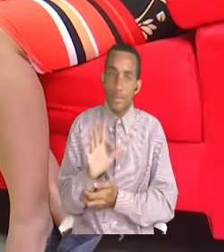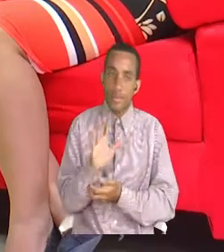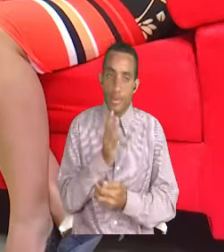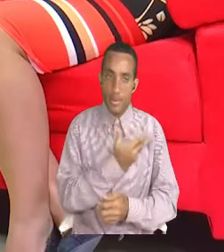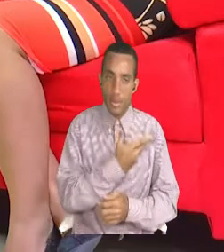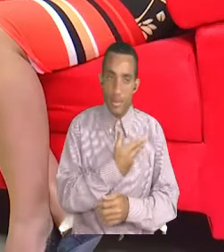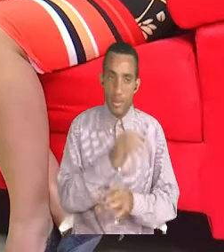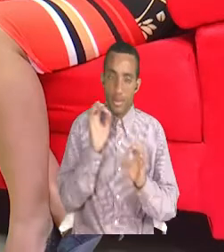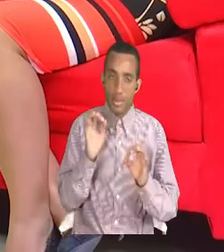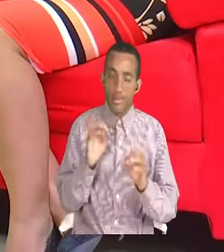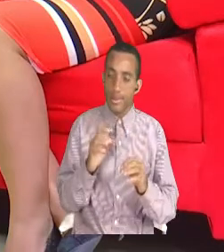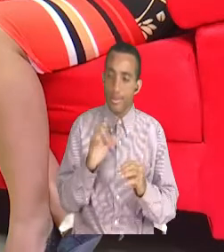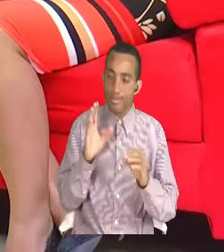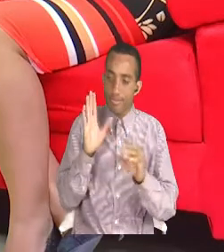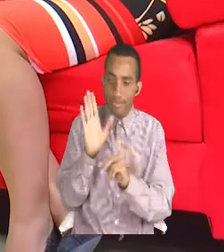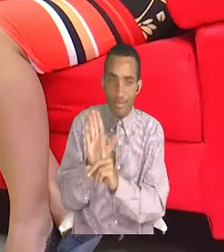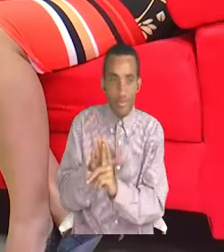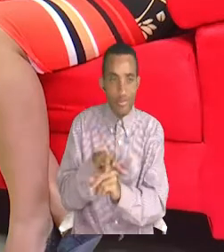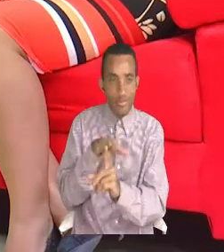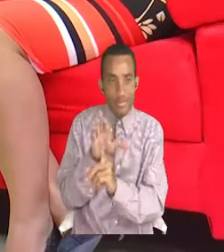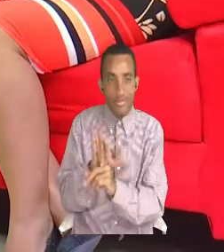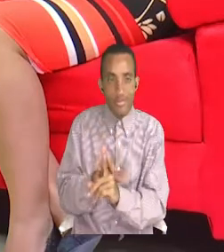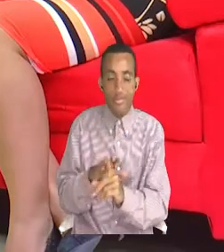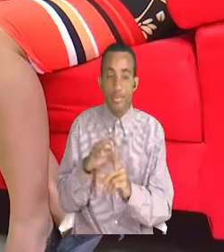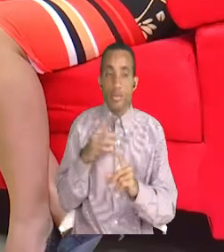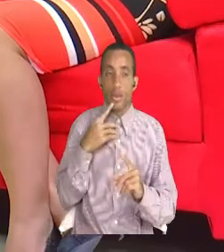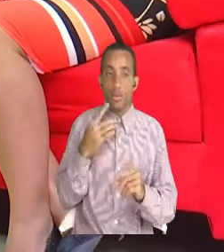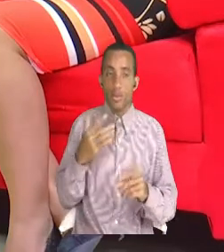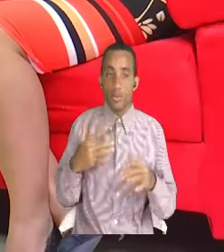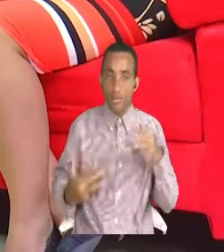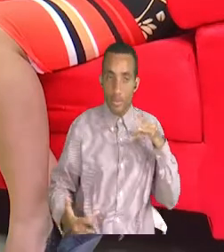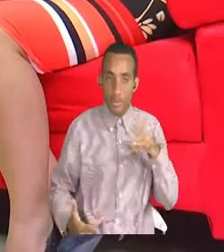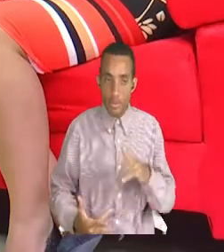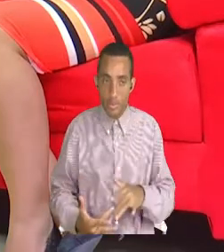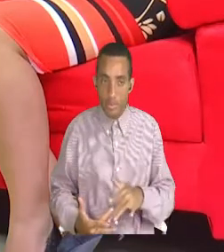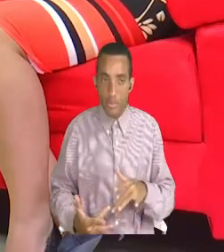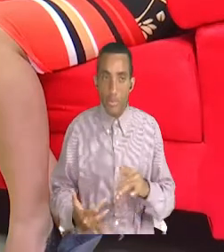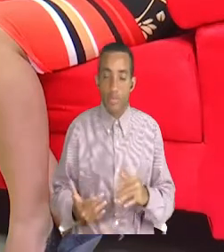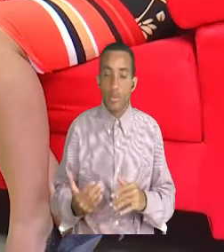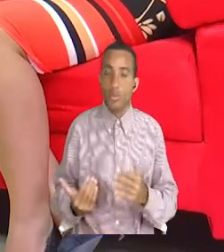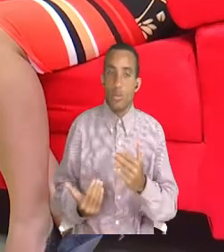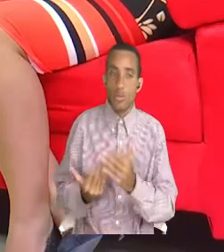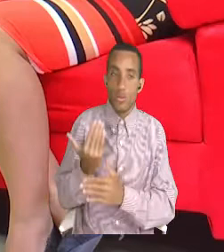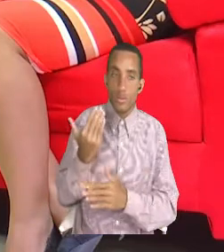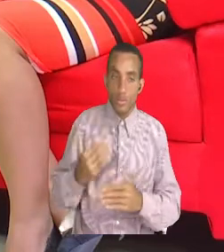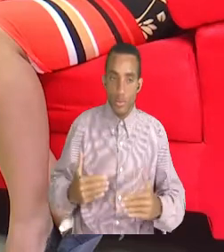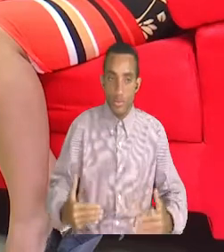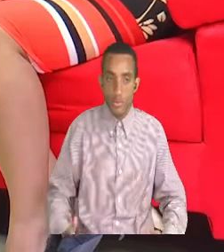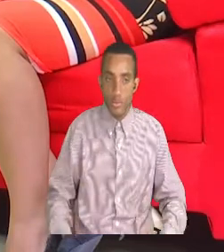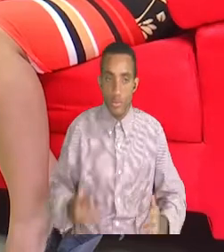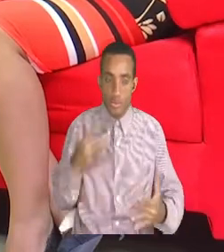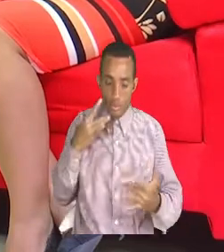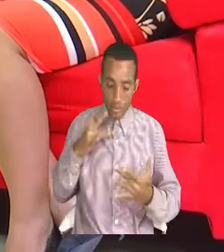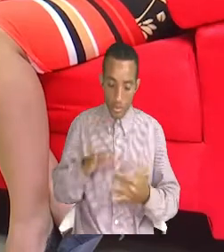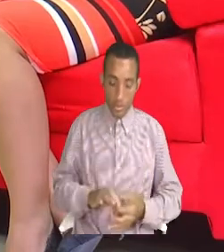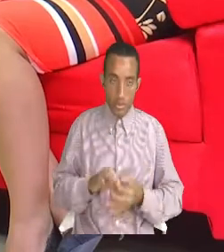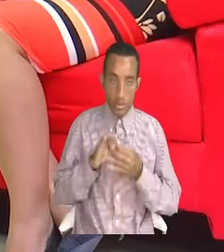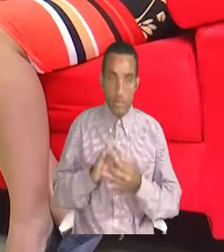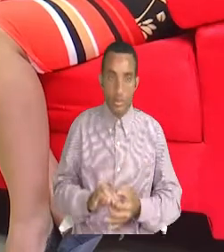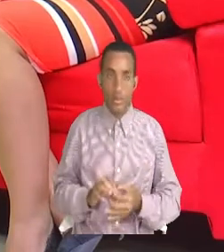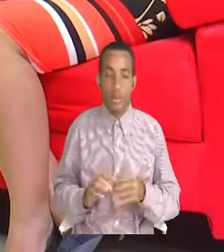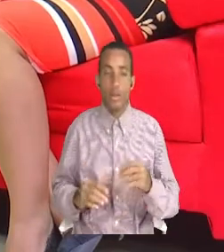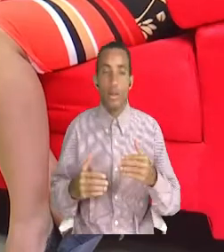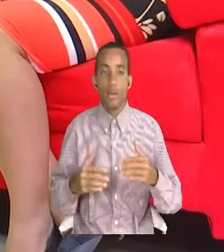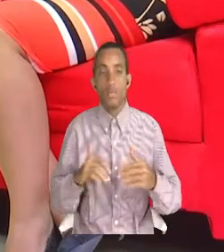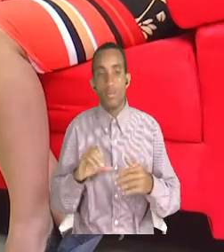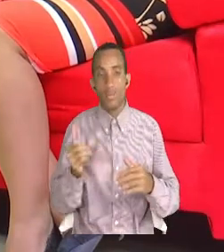las consentimos. Tenemos conjuntos pantalones muy modernos, señoreros, como conjuntos en falda, vestidos con flores